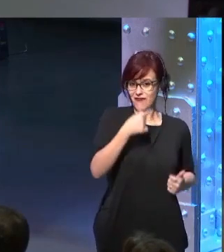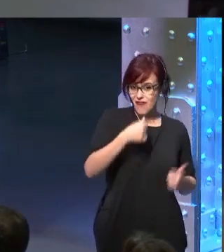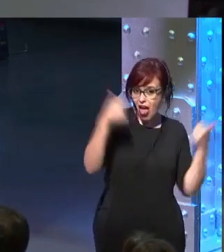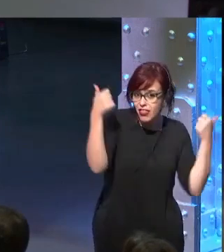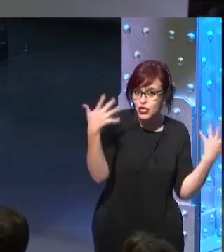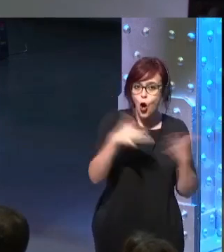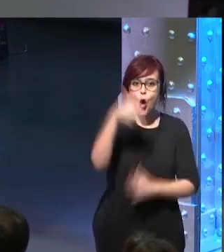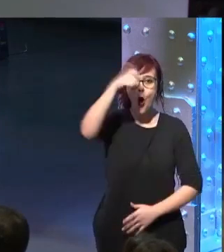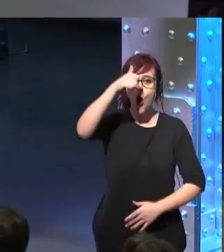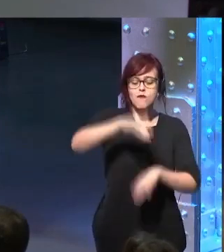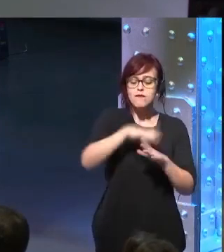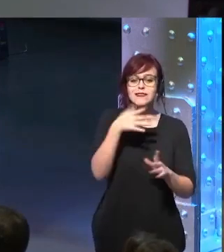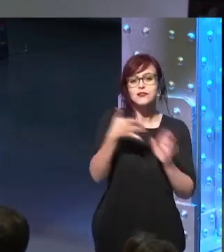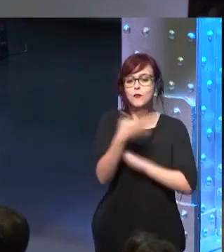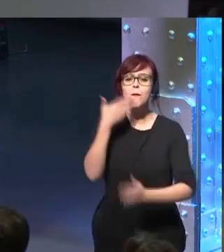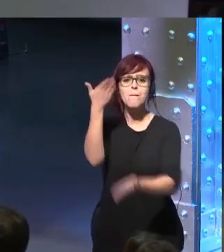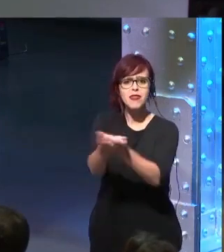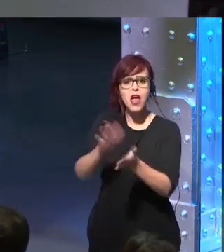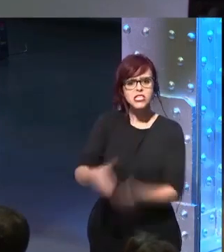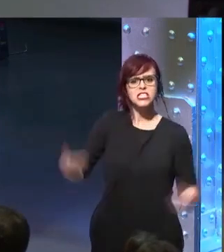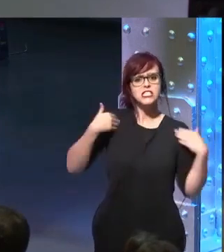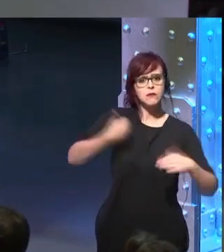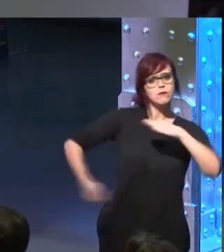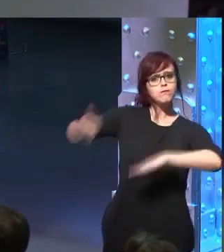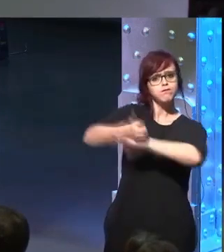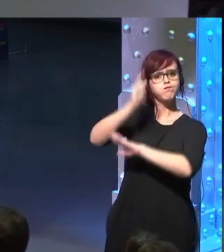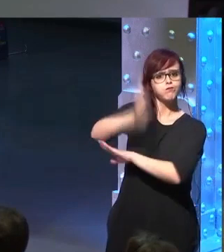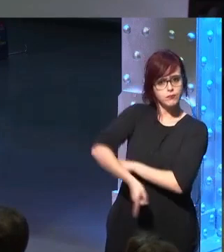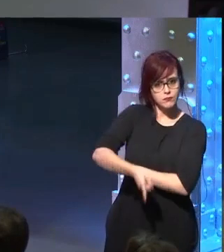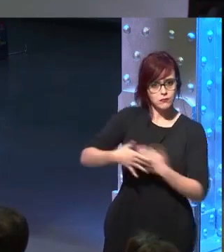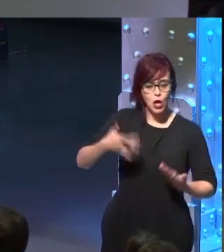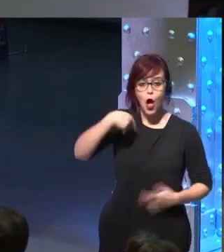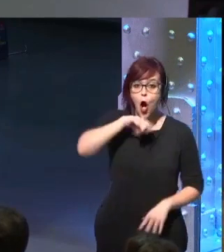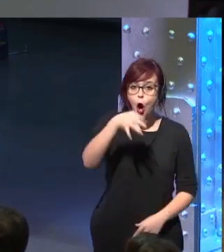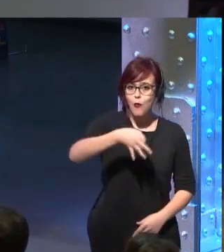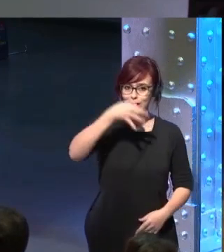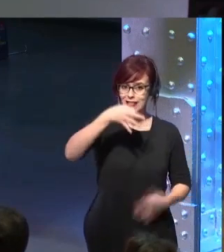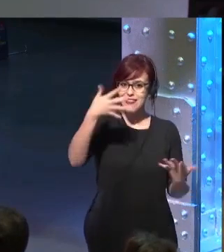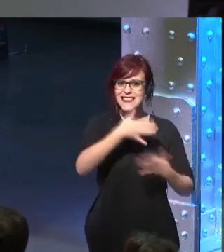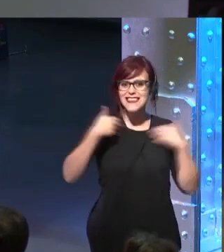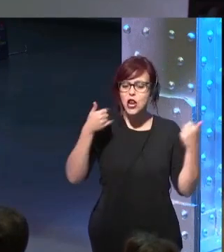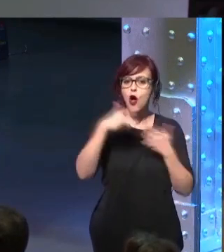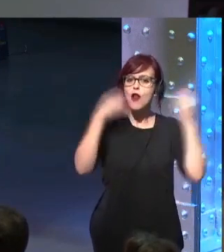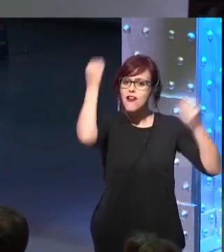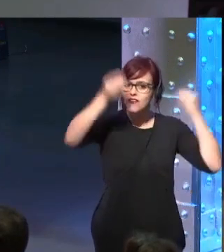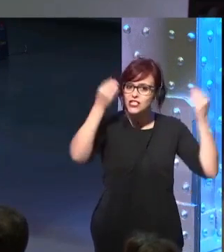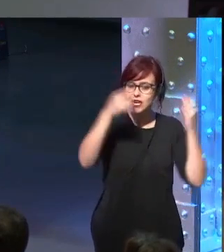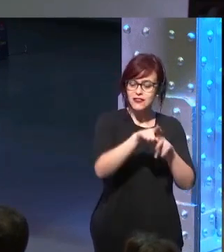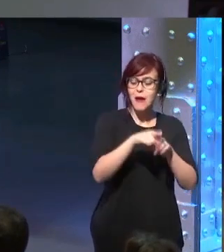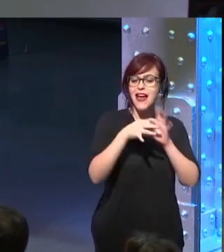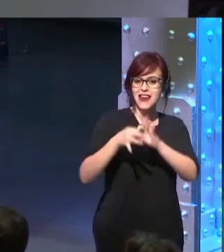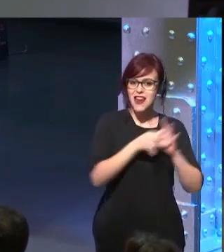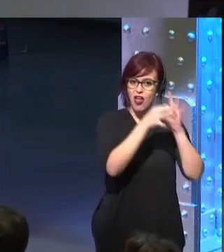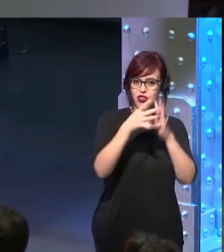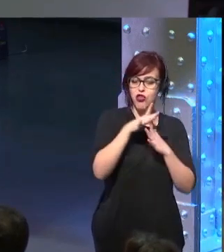hombre está reclamando su autoridad. Y lo que quiero hacer esta tarde es reflexionar sobre las